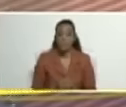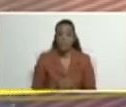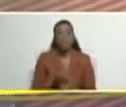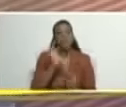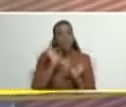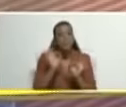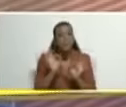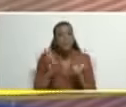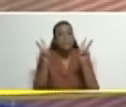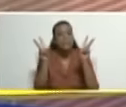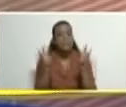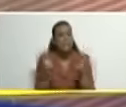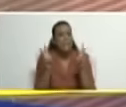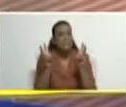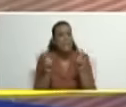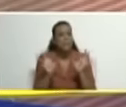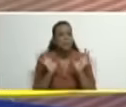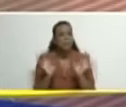Precisamente,